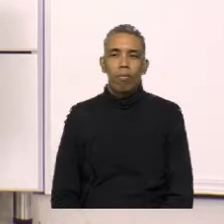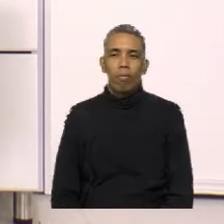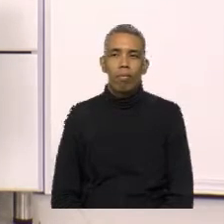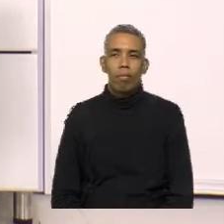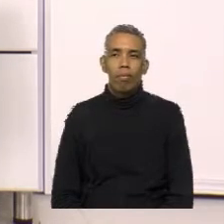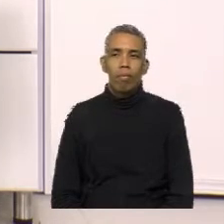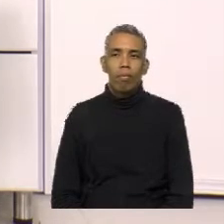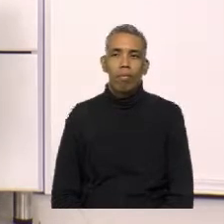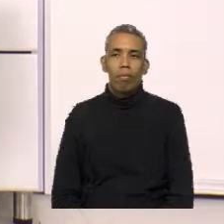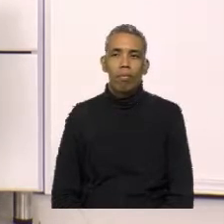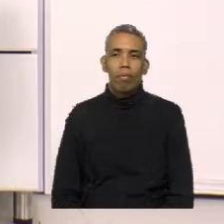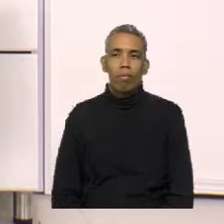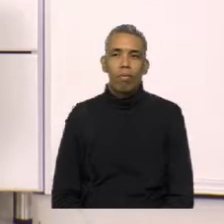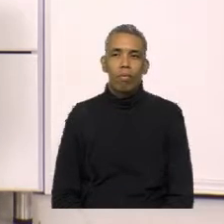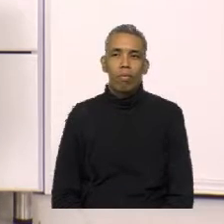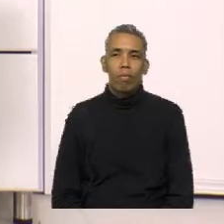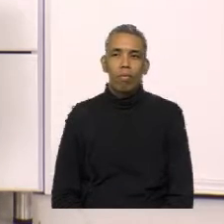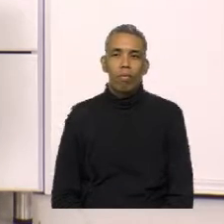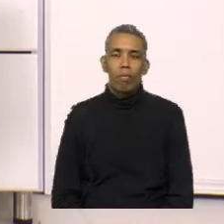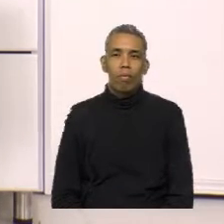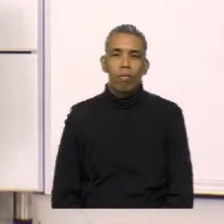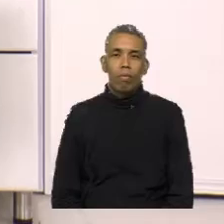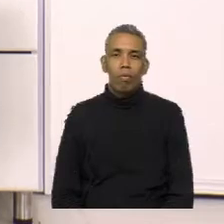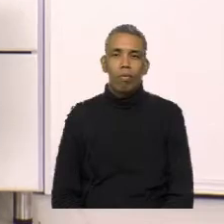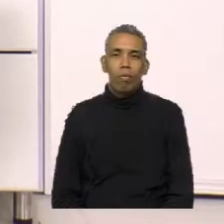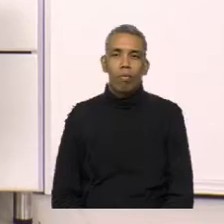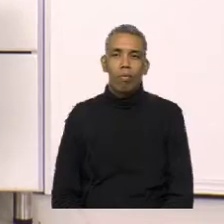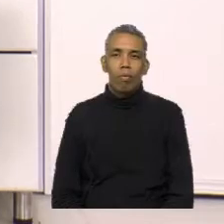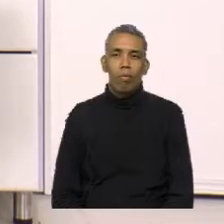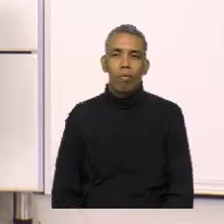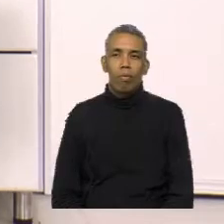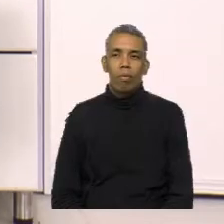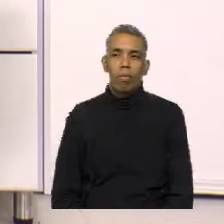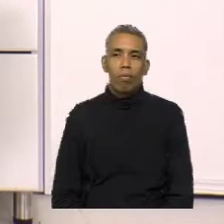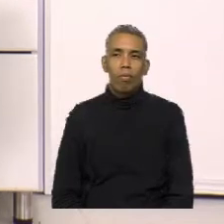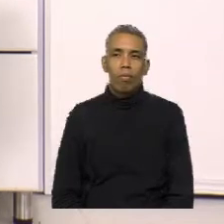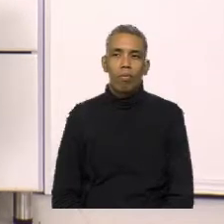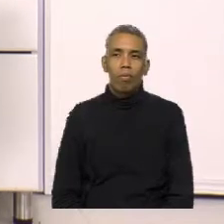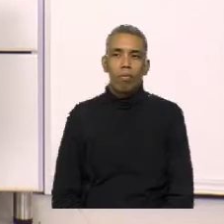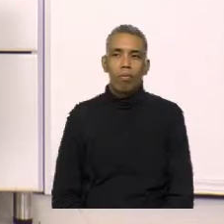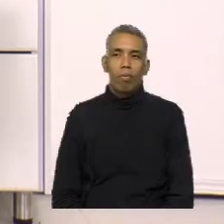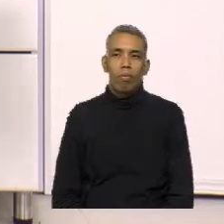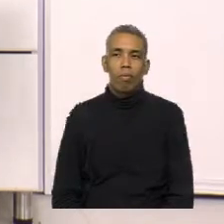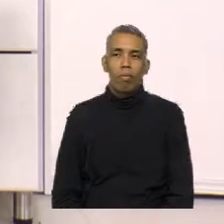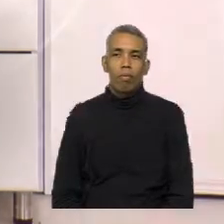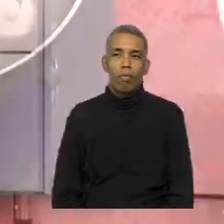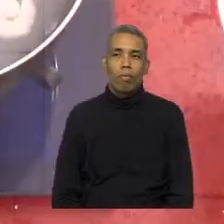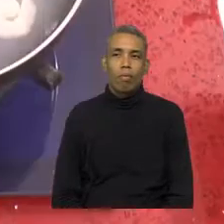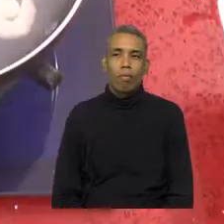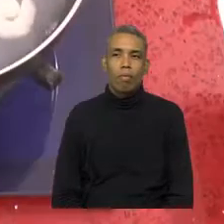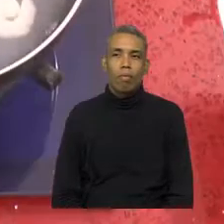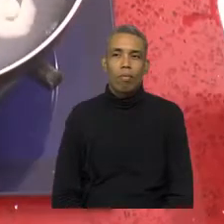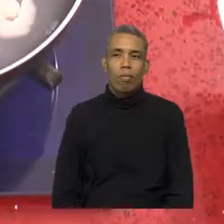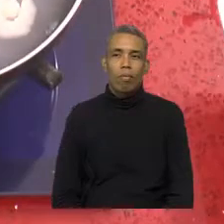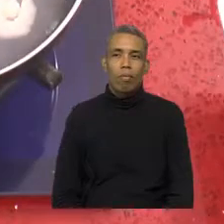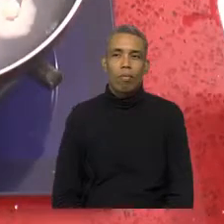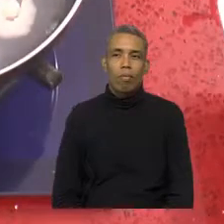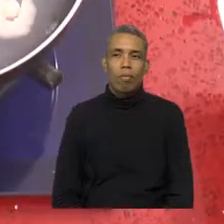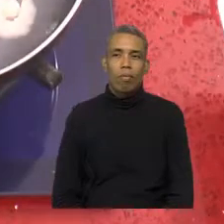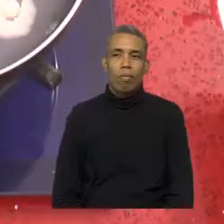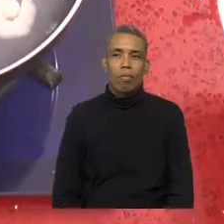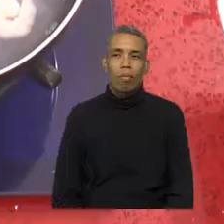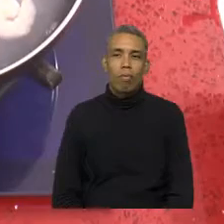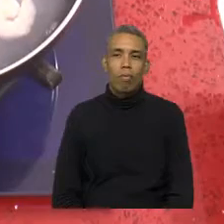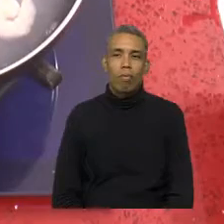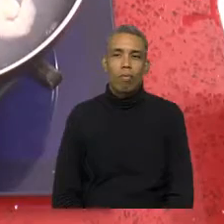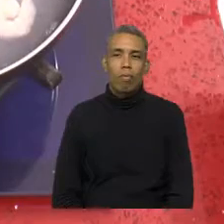Quería de pronto hacer el ceviche montado sobre dentro del aguacate, pero